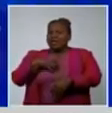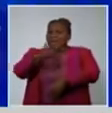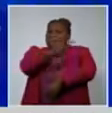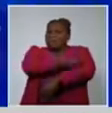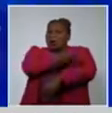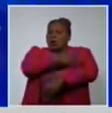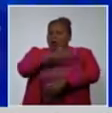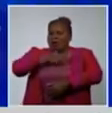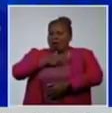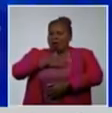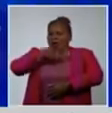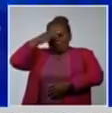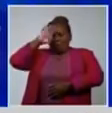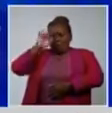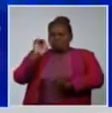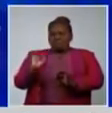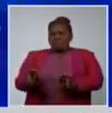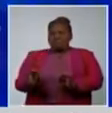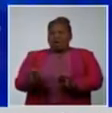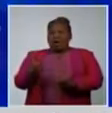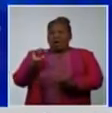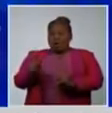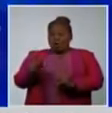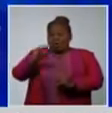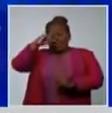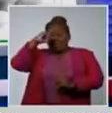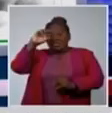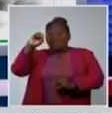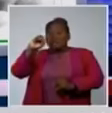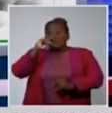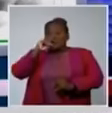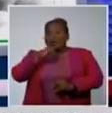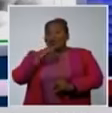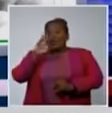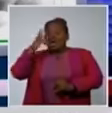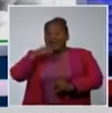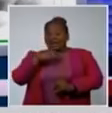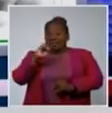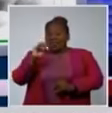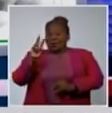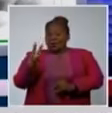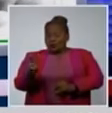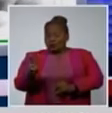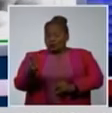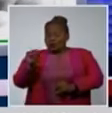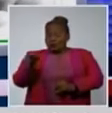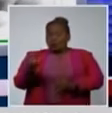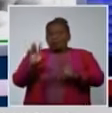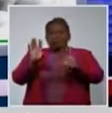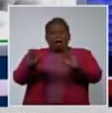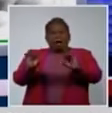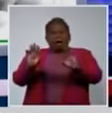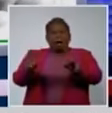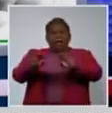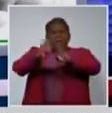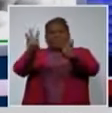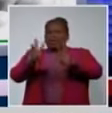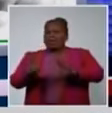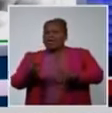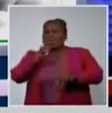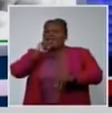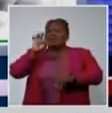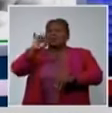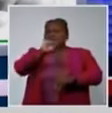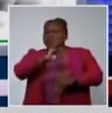otros módulos de 80 esta tendencia en medios de comunicación también en redes sociales toda vez que inicia